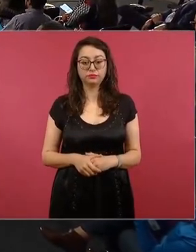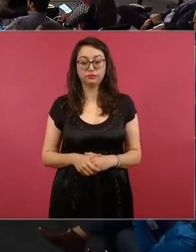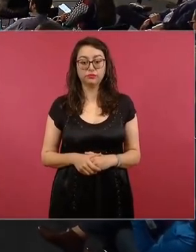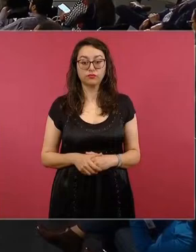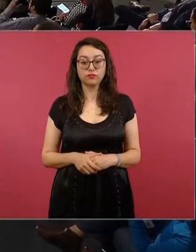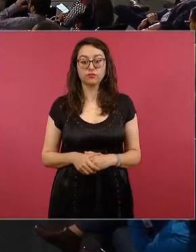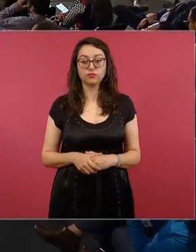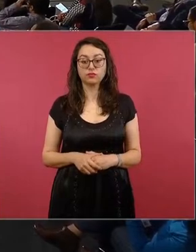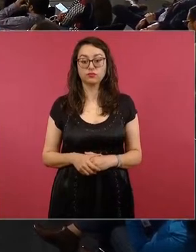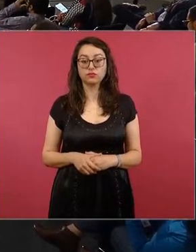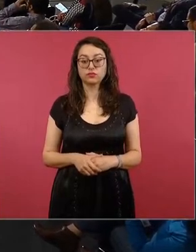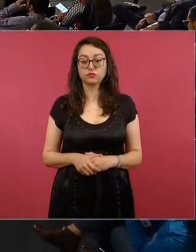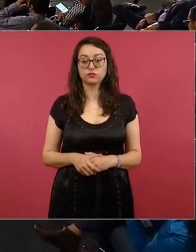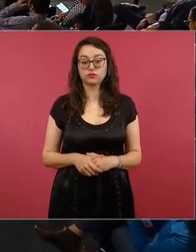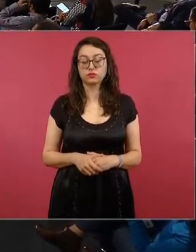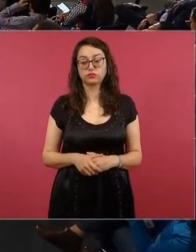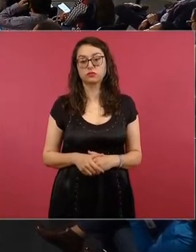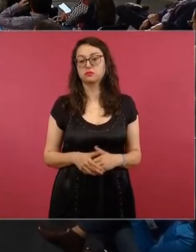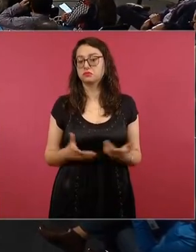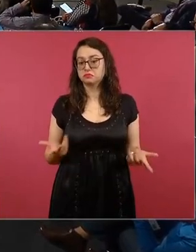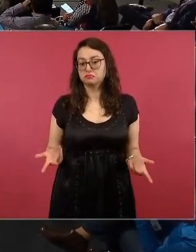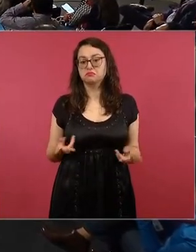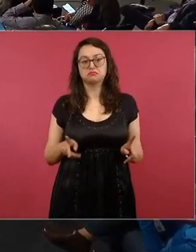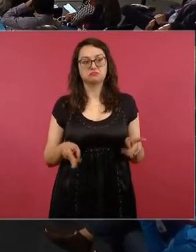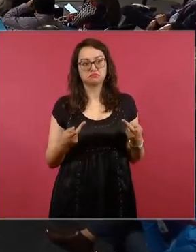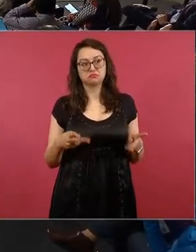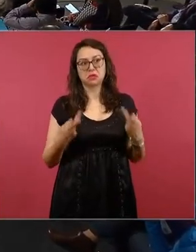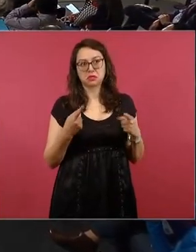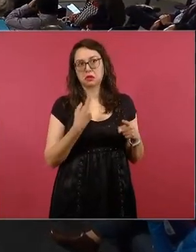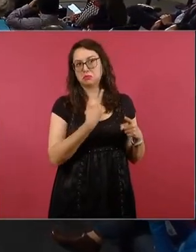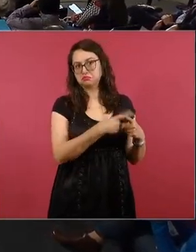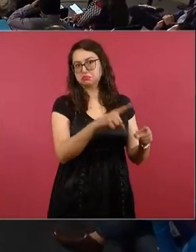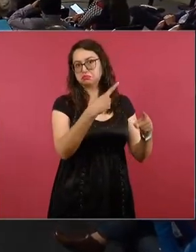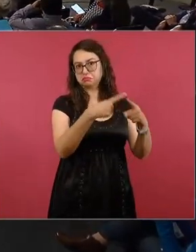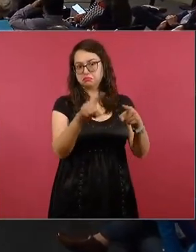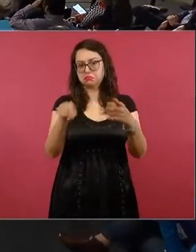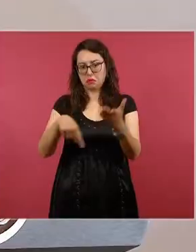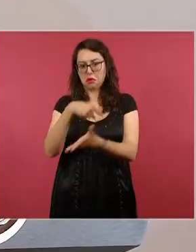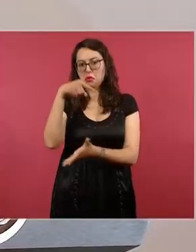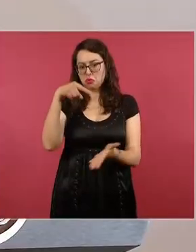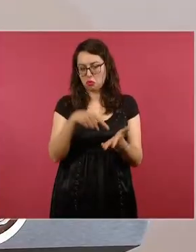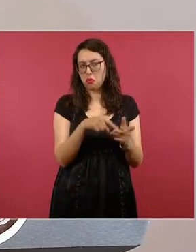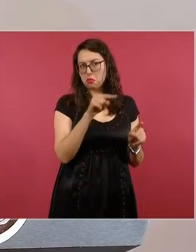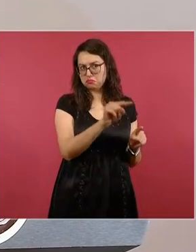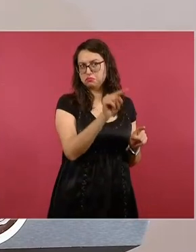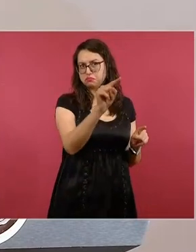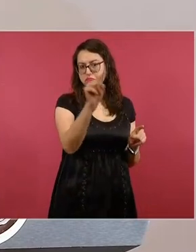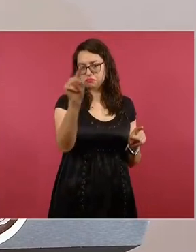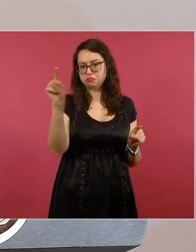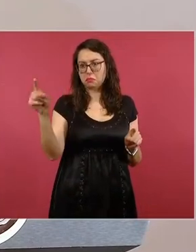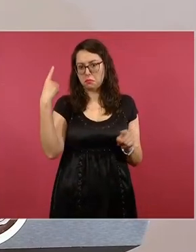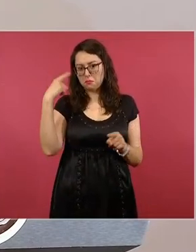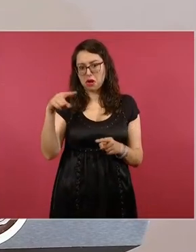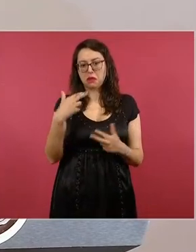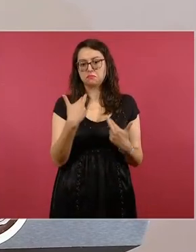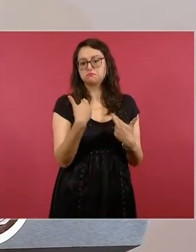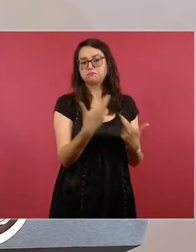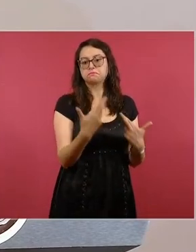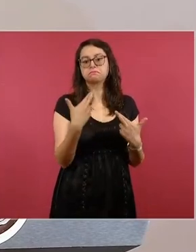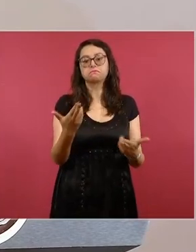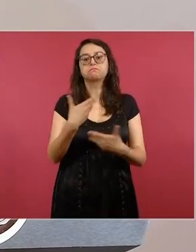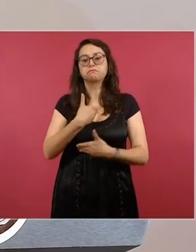el centro que está en Guanajuato, pero también aquí en la ciudad vamos a tener disponibilidad para regalar. Estos van a